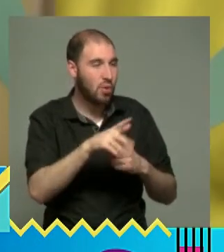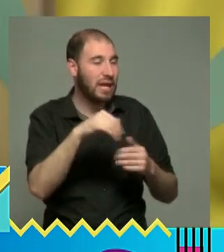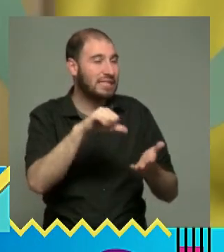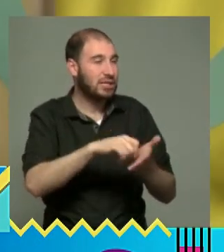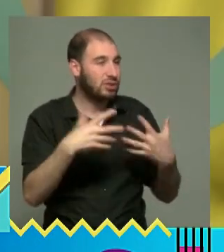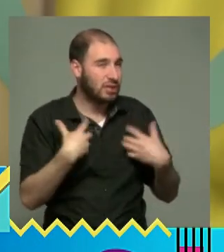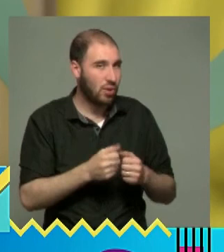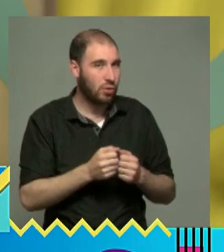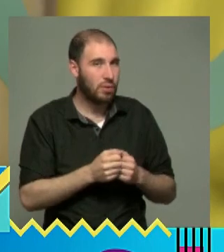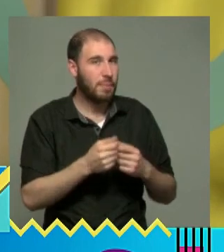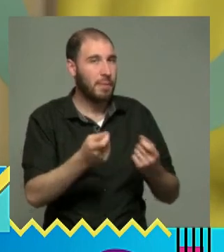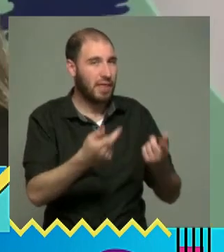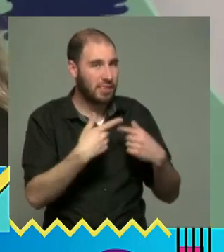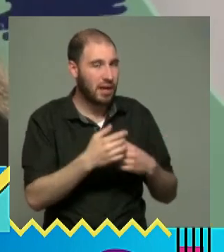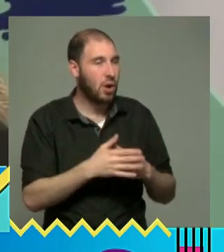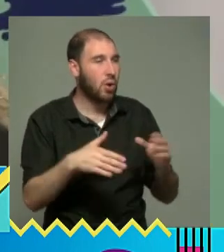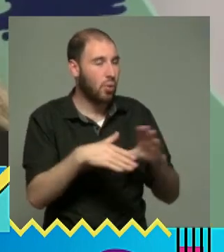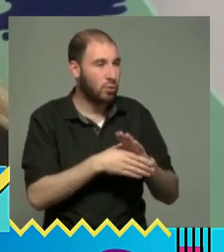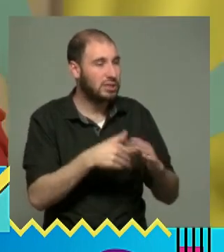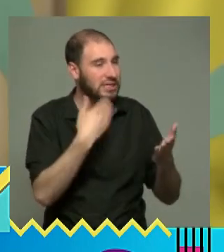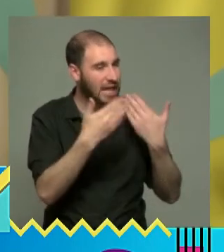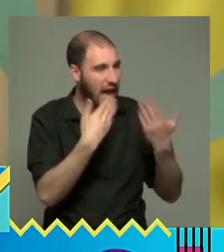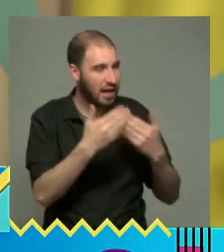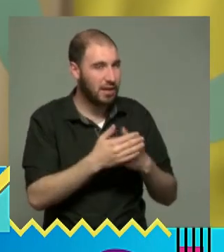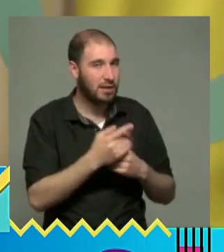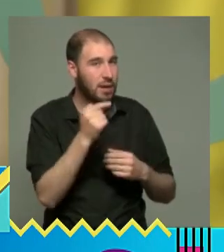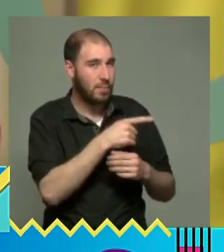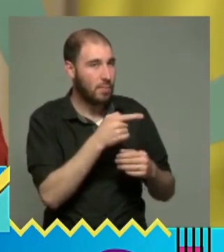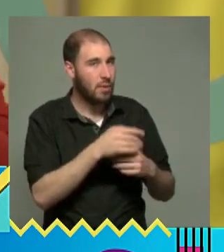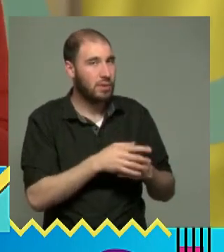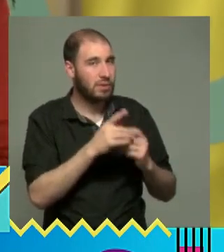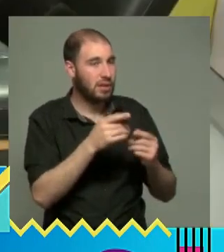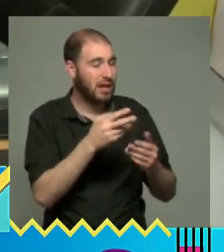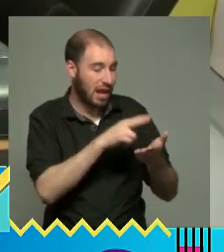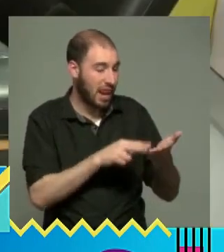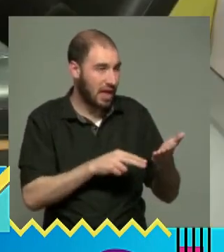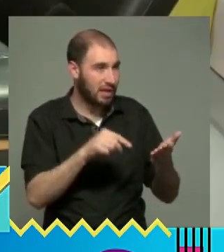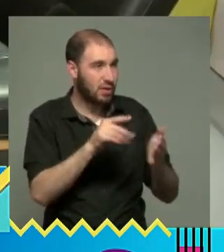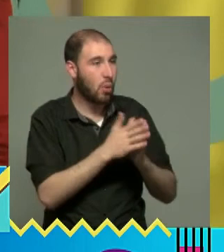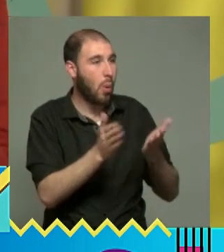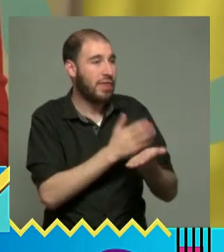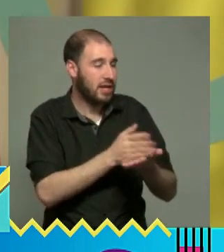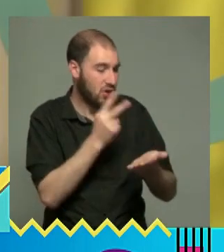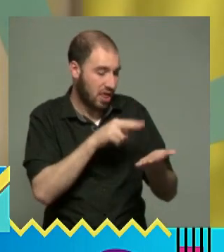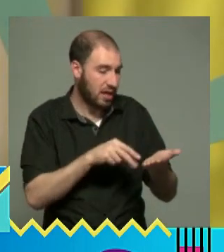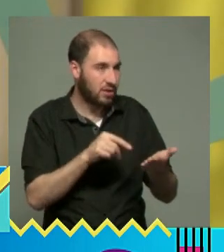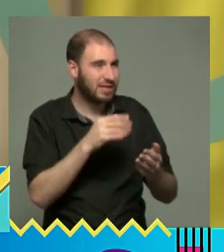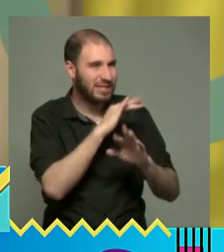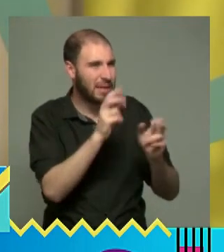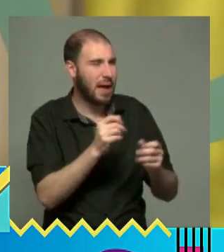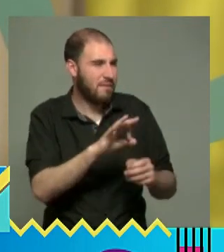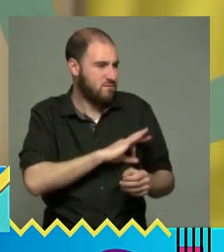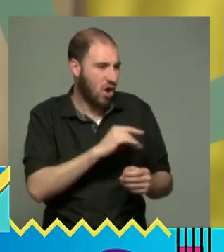salud y me han dado para dar justamente Doy la taller de charla. educación sexual Vos nos integral. das. ¿Vos cómo No lo has das? leído Eso el es- cuadernillo. Yo No se lo doy habla a de futuros métodos